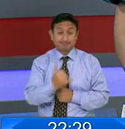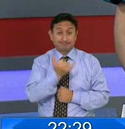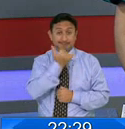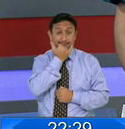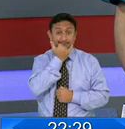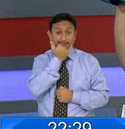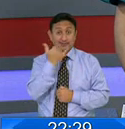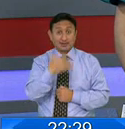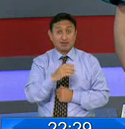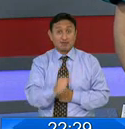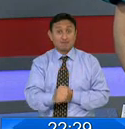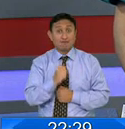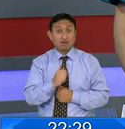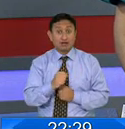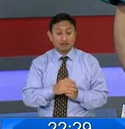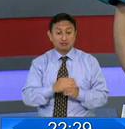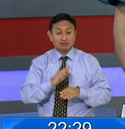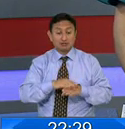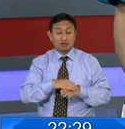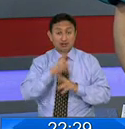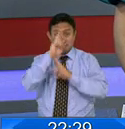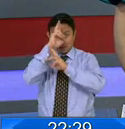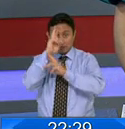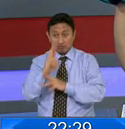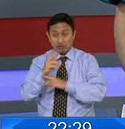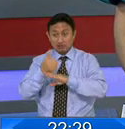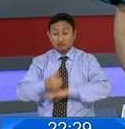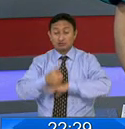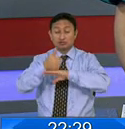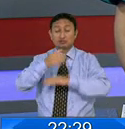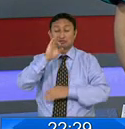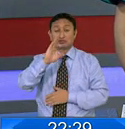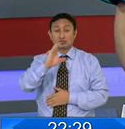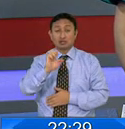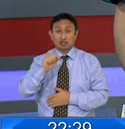electoral gravísima por incumplir la sentencia del Tribunal